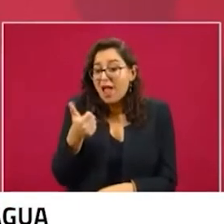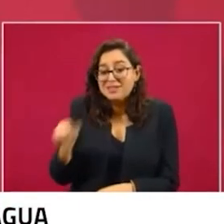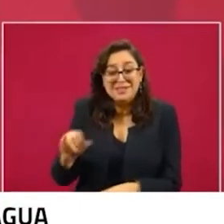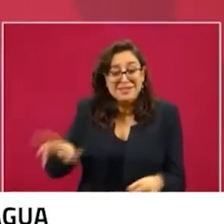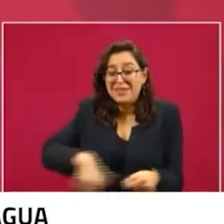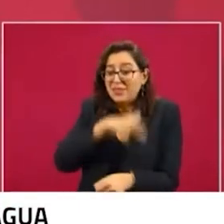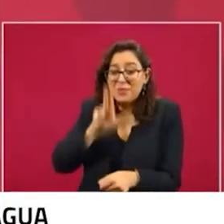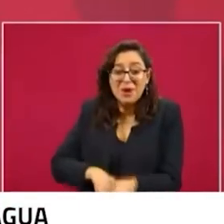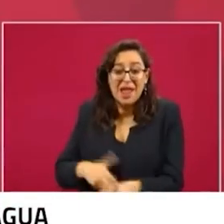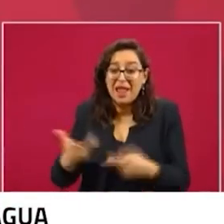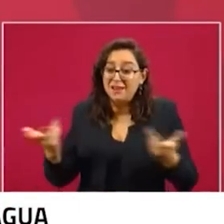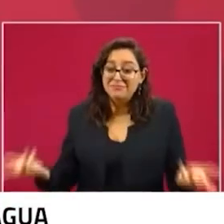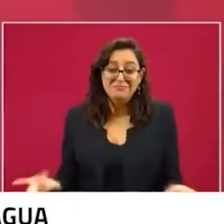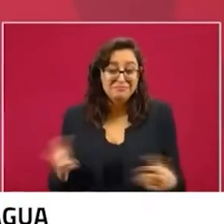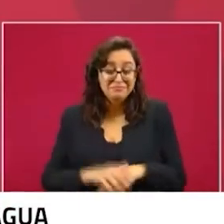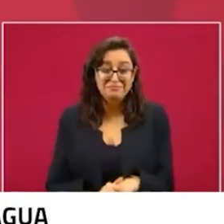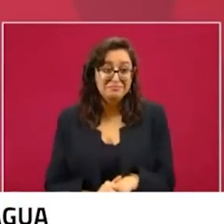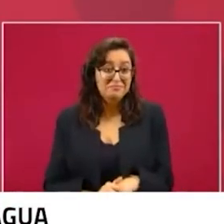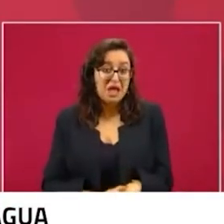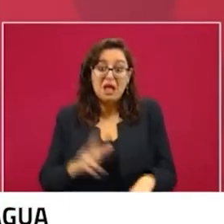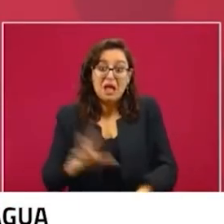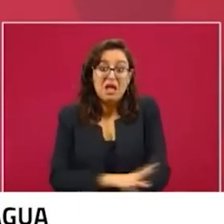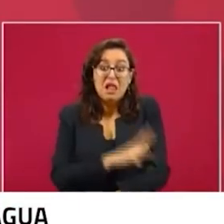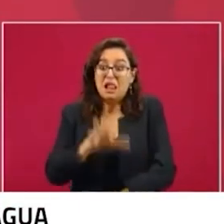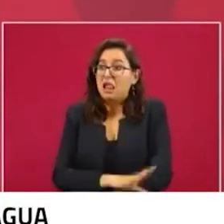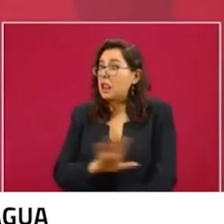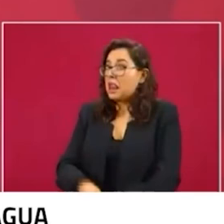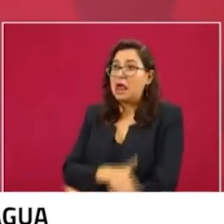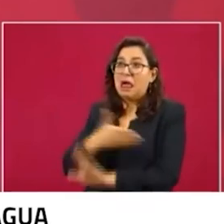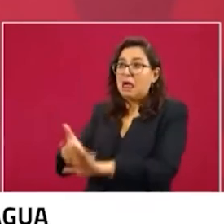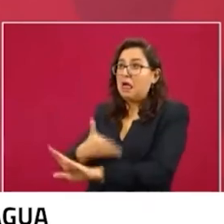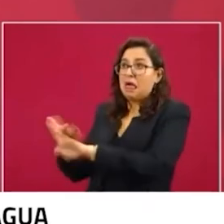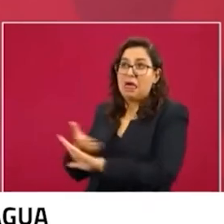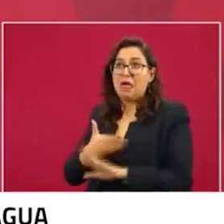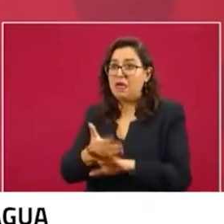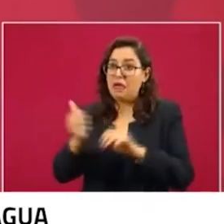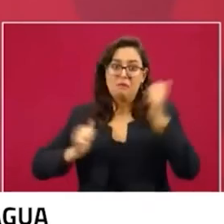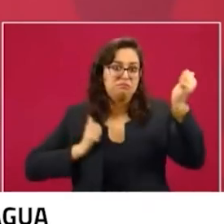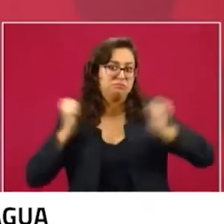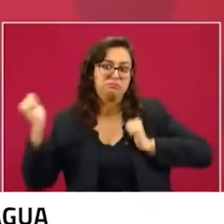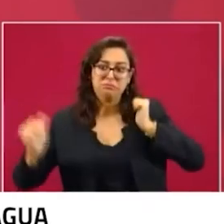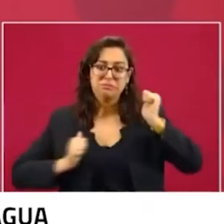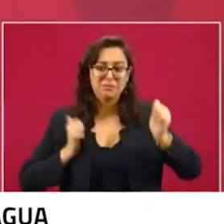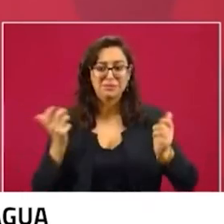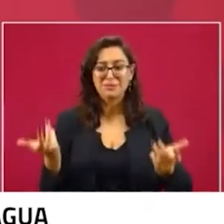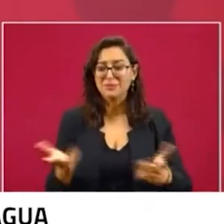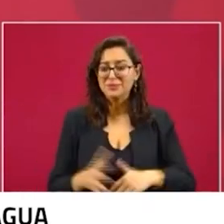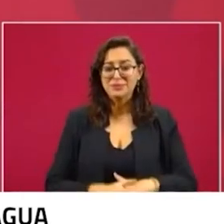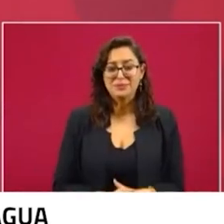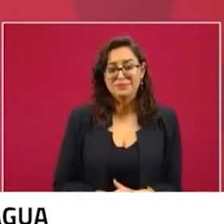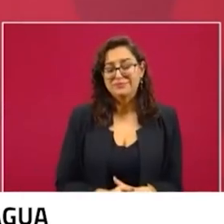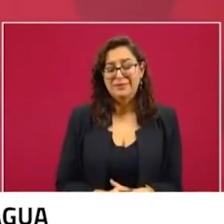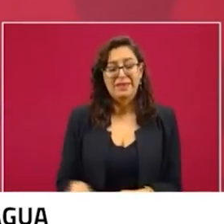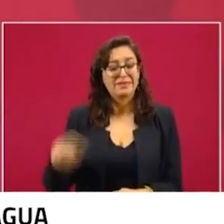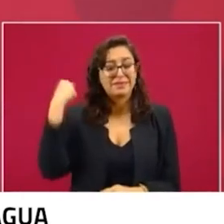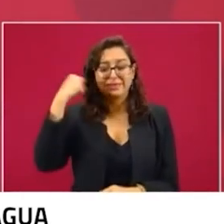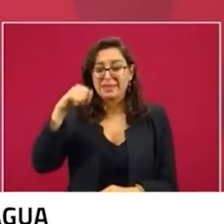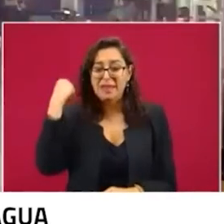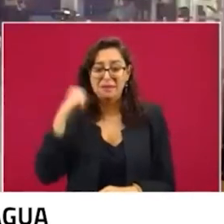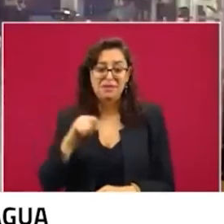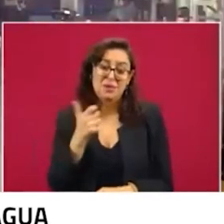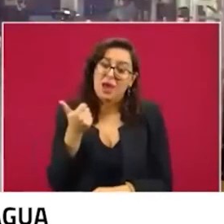es la pasión y en tabasco de la política es pasión y es